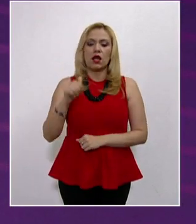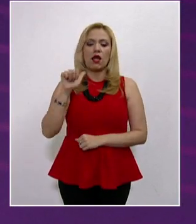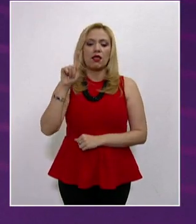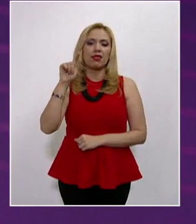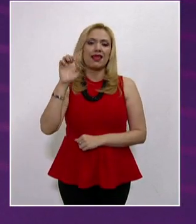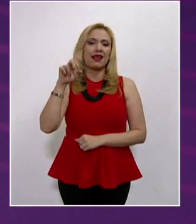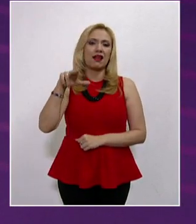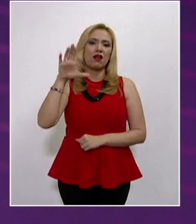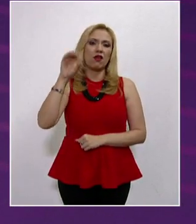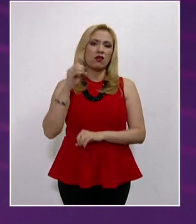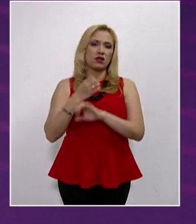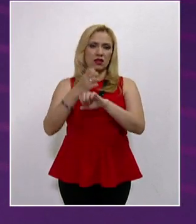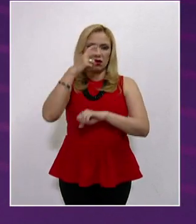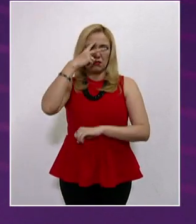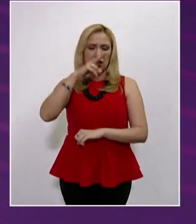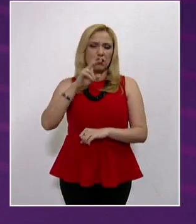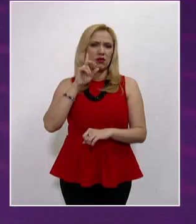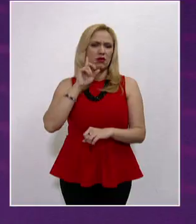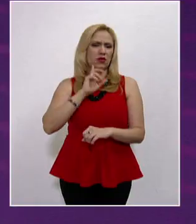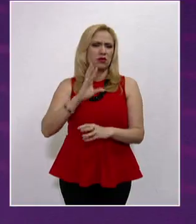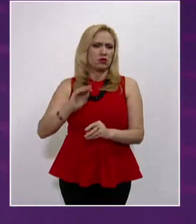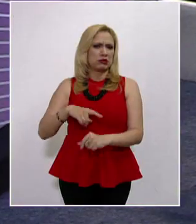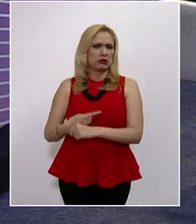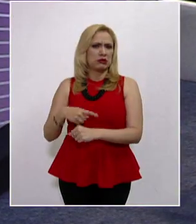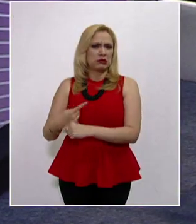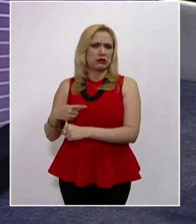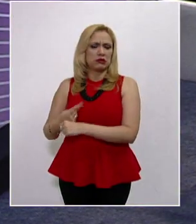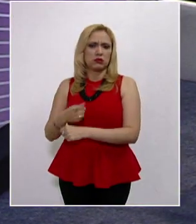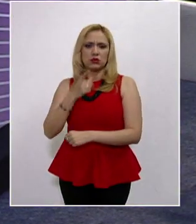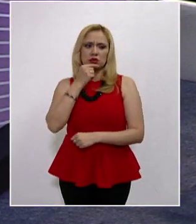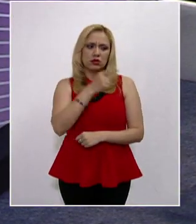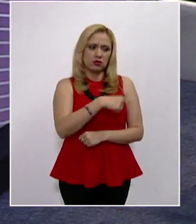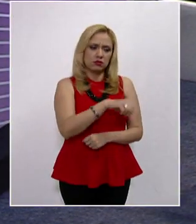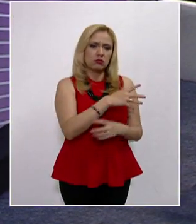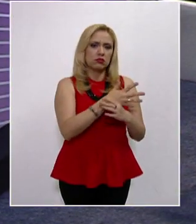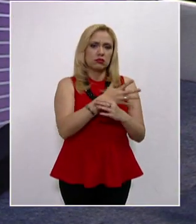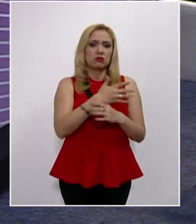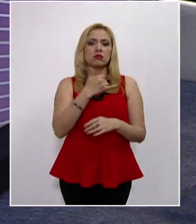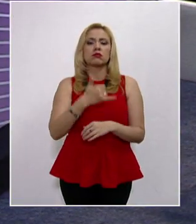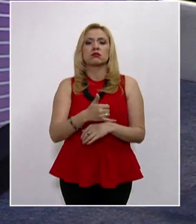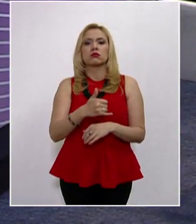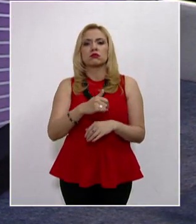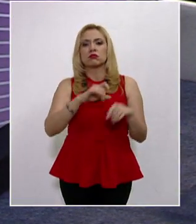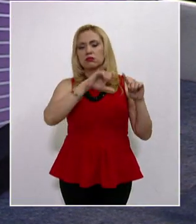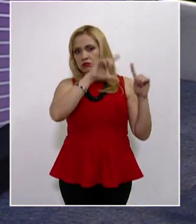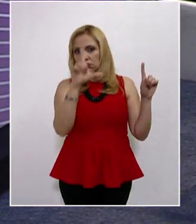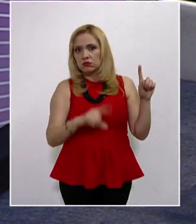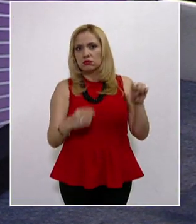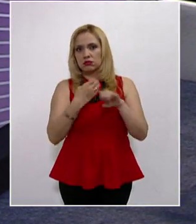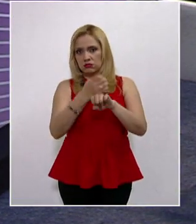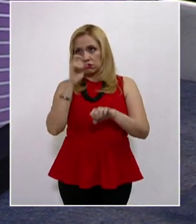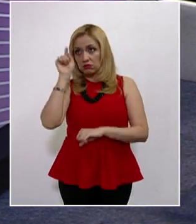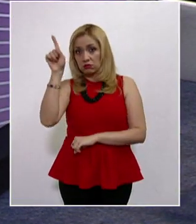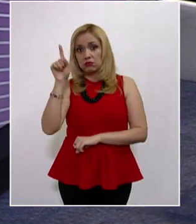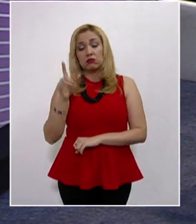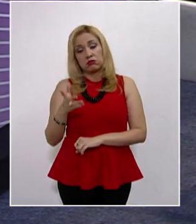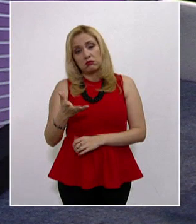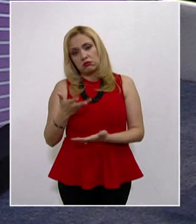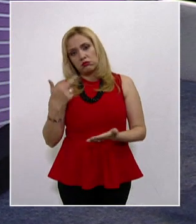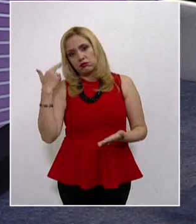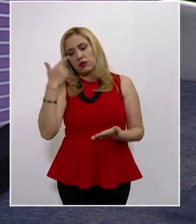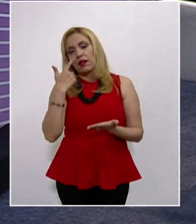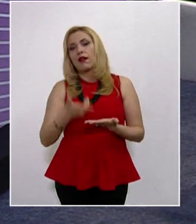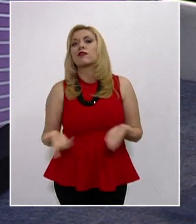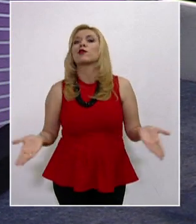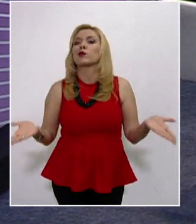se refería a la participación de Policía Federal y policías estatales, también en el tema de justicia es un tema clave para